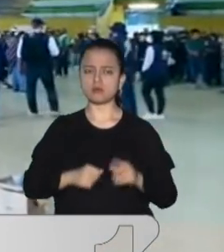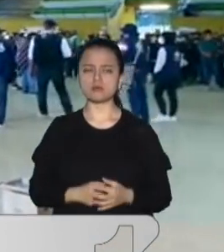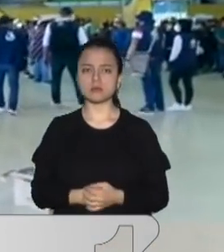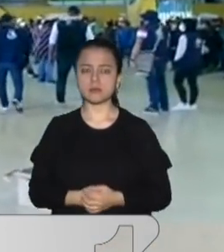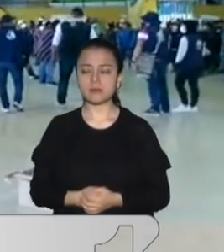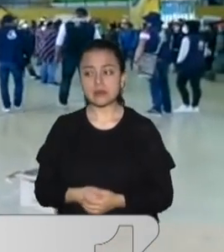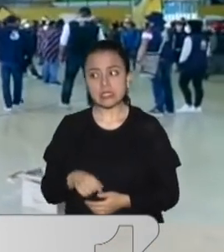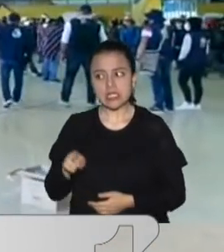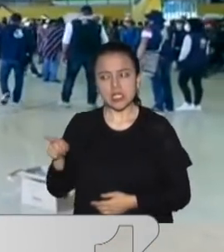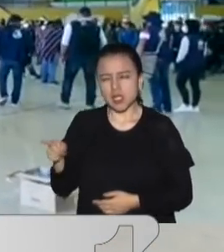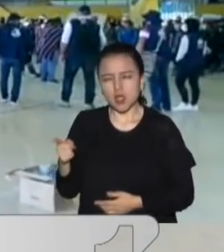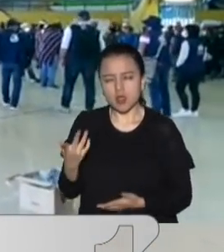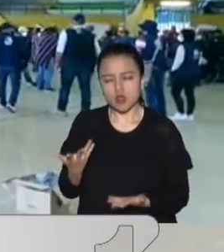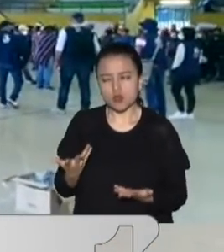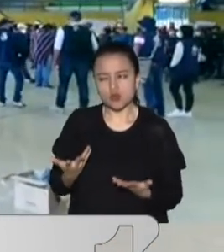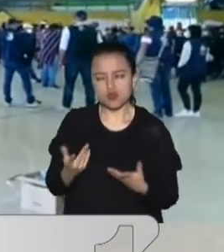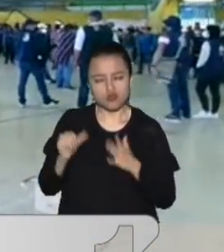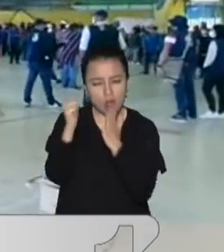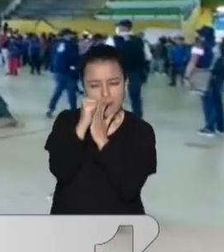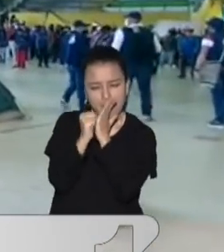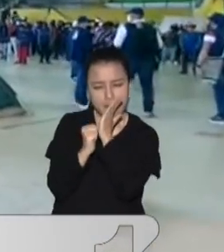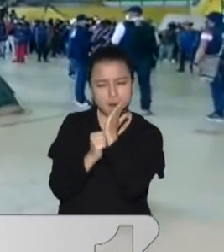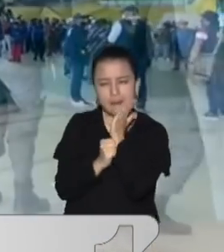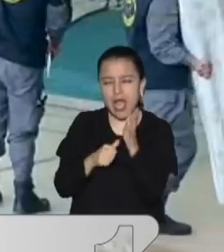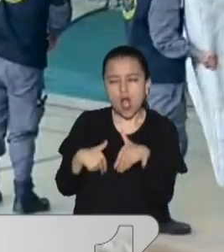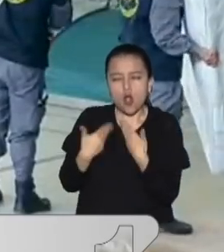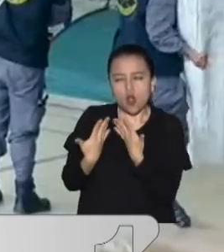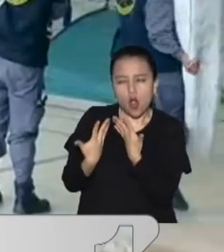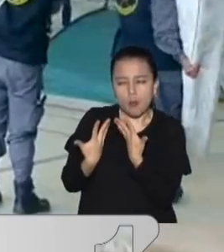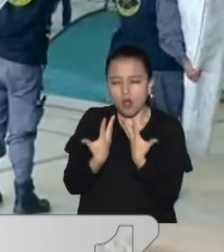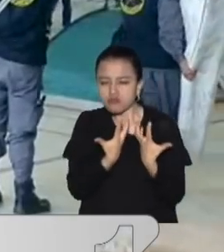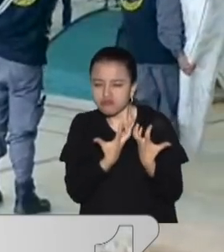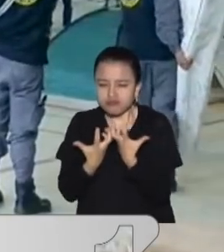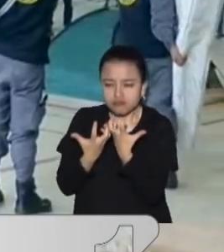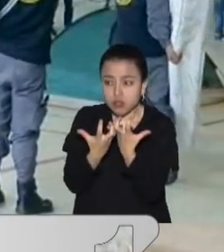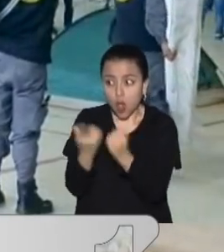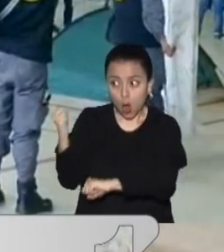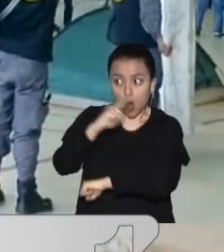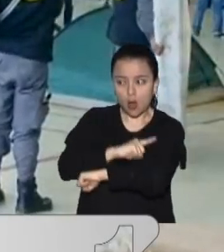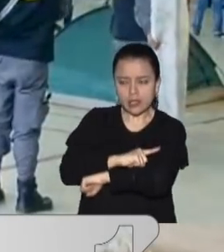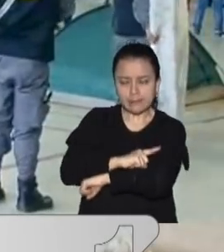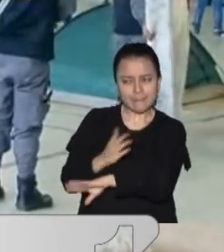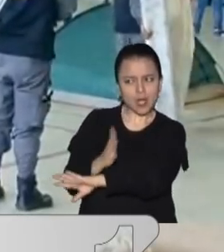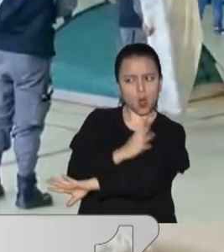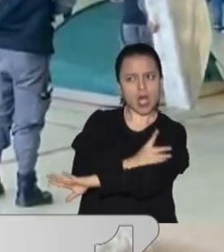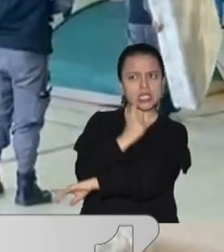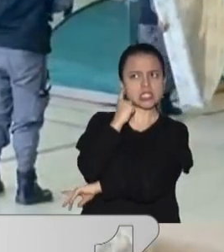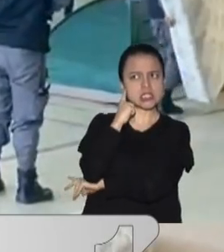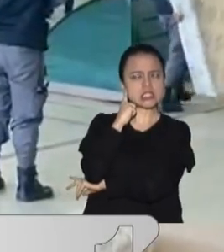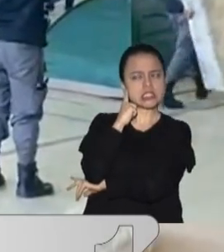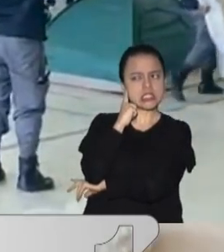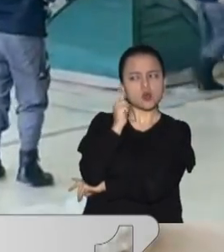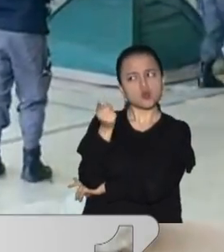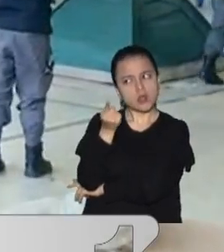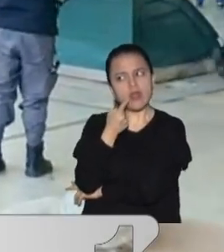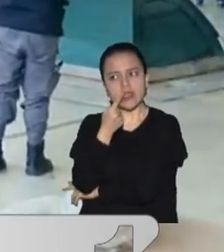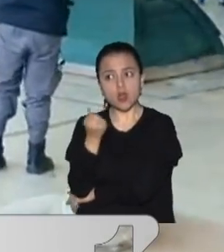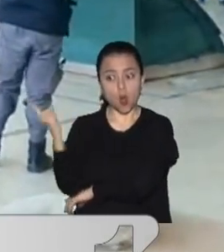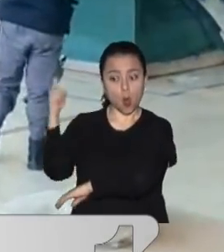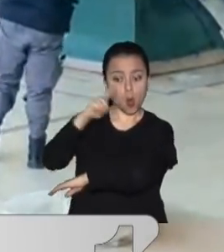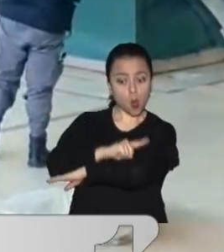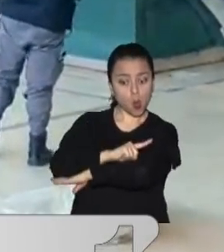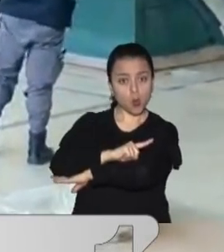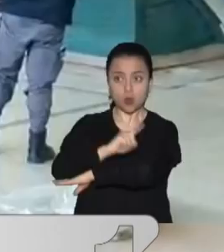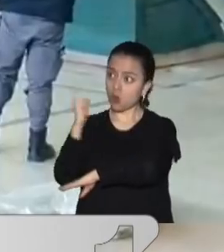Senador, justamente, ¿cuál será esa programación que tienen prevista, no solo para hoy? Usted ahorita, cuando lo escuchábamos en su intervención, decía que se van a quedar